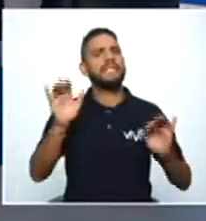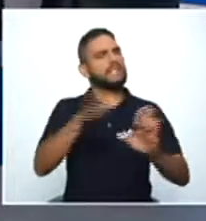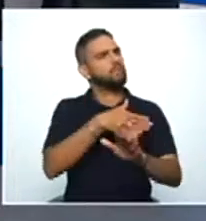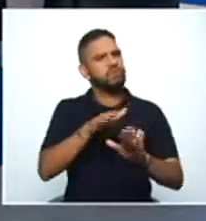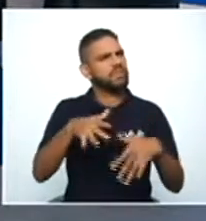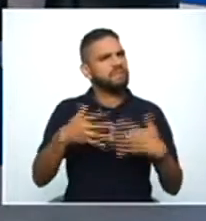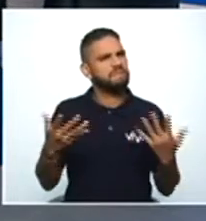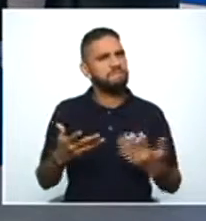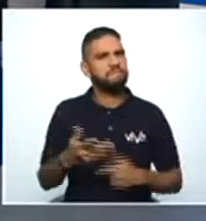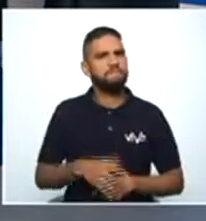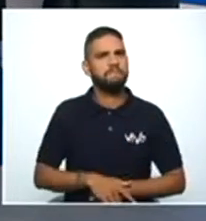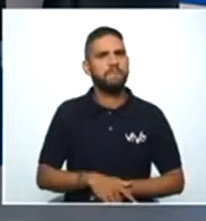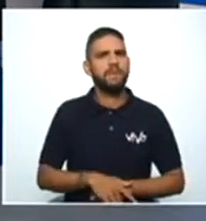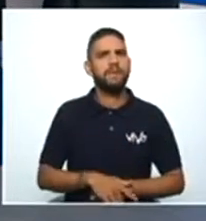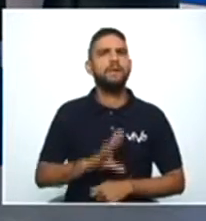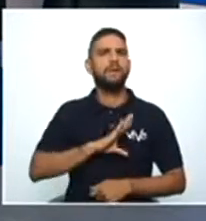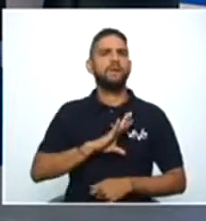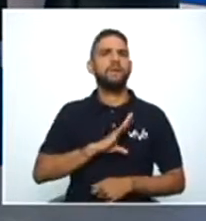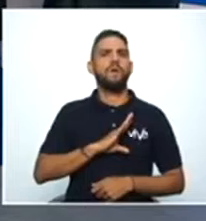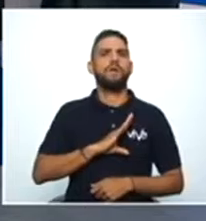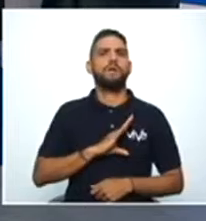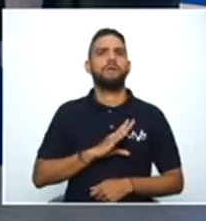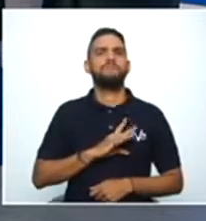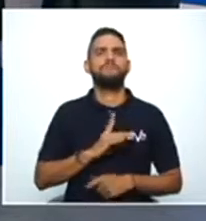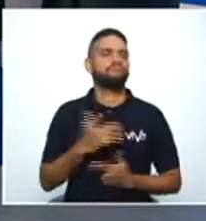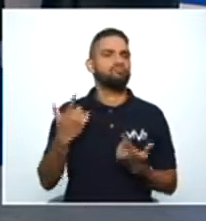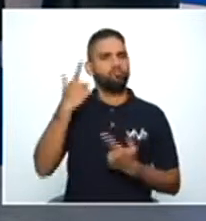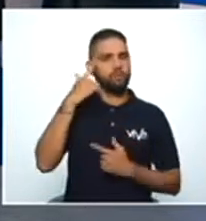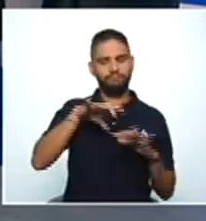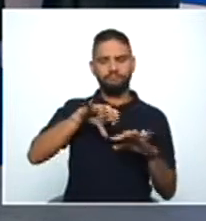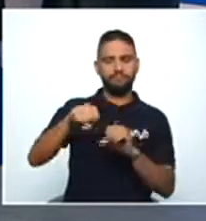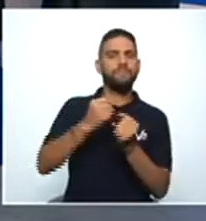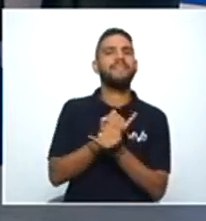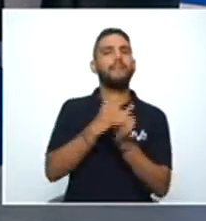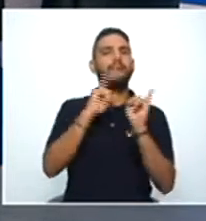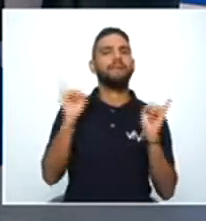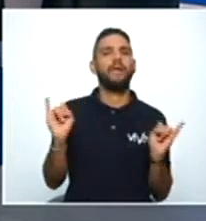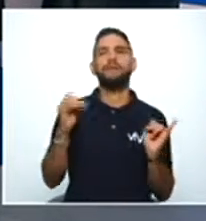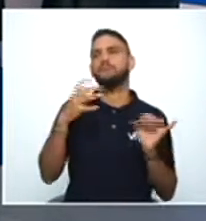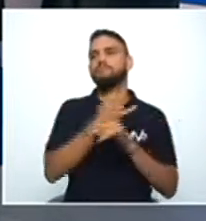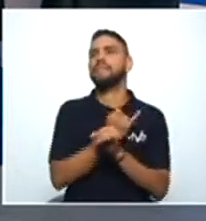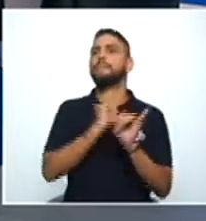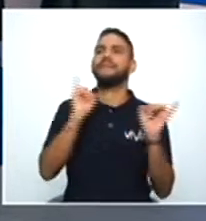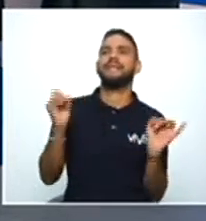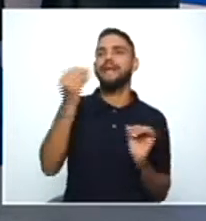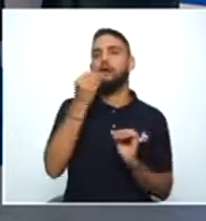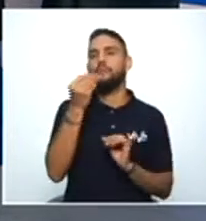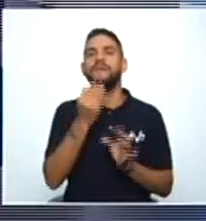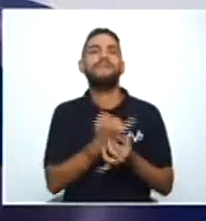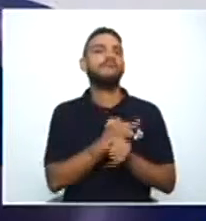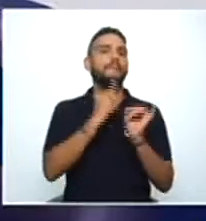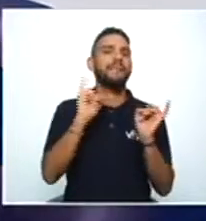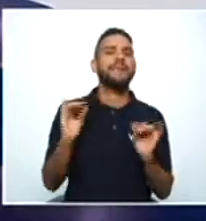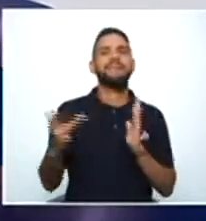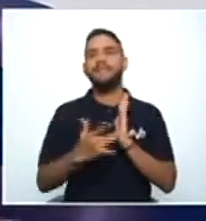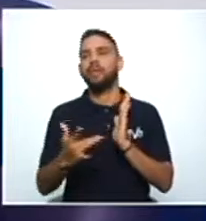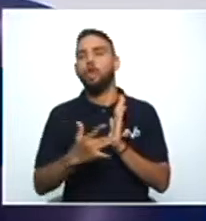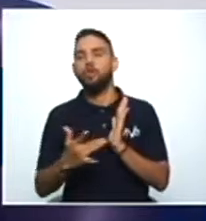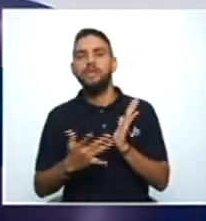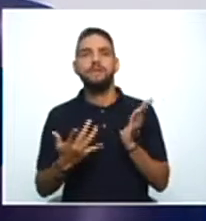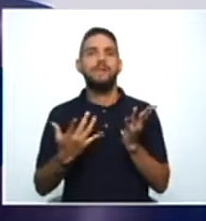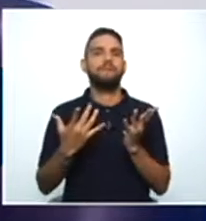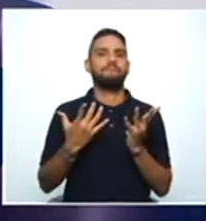sonora porque aquí tenemos obviamente la soberanía a nivel general se nos ha inculcado muchos a minería alimentaria soberanía tecnológica parte del intel y lo